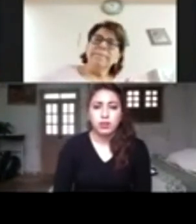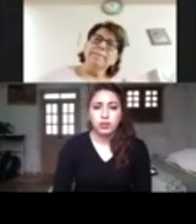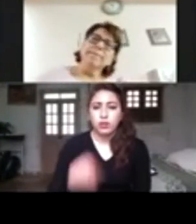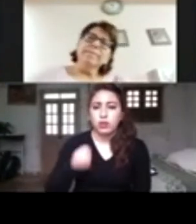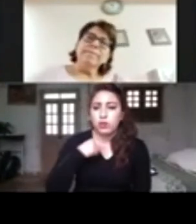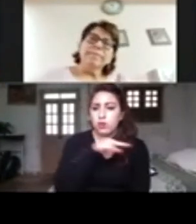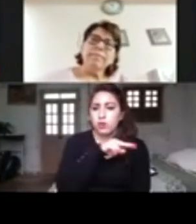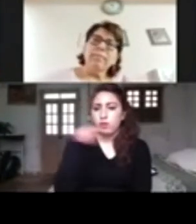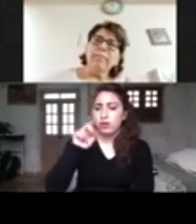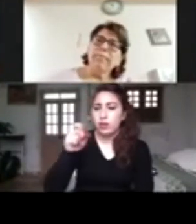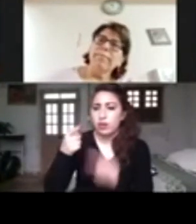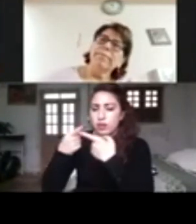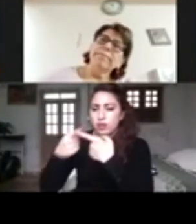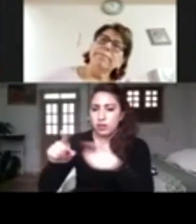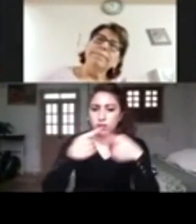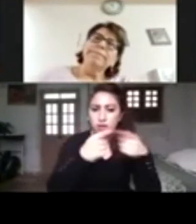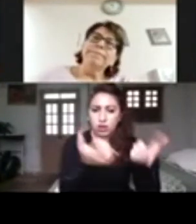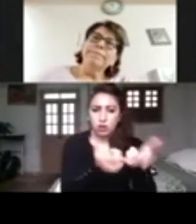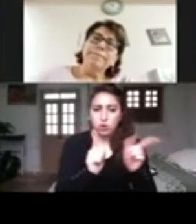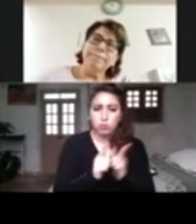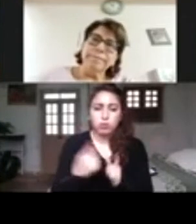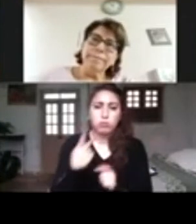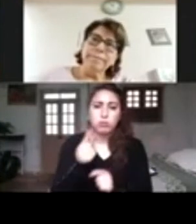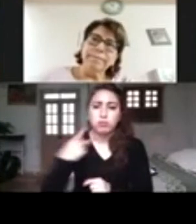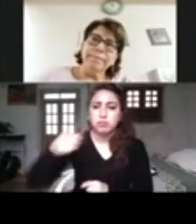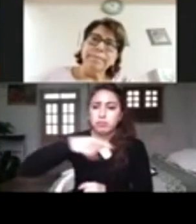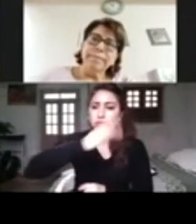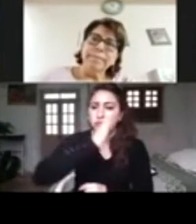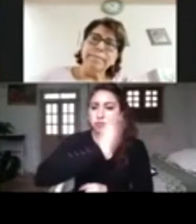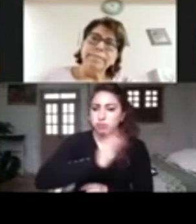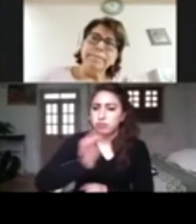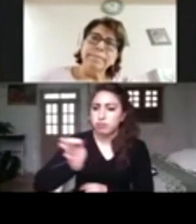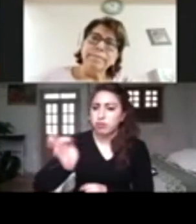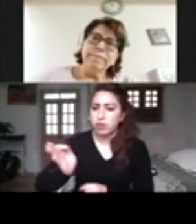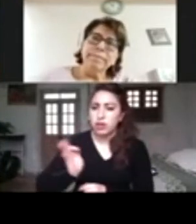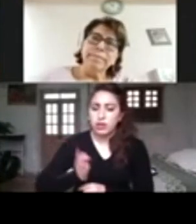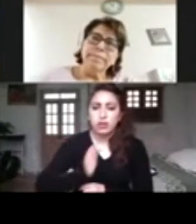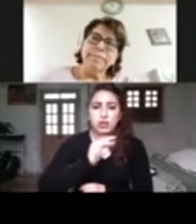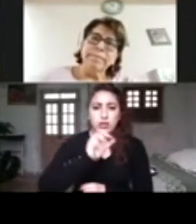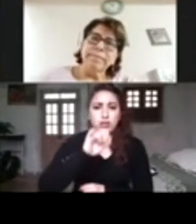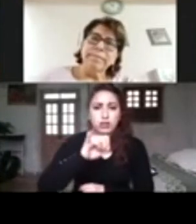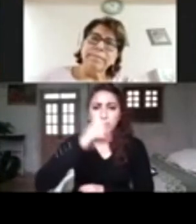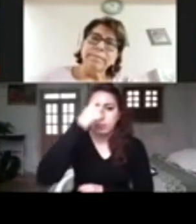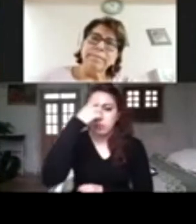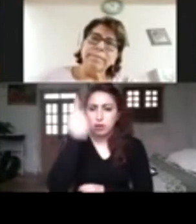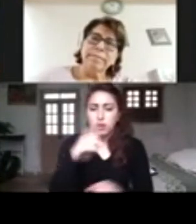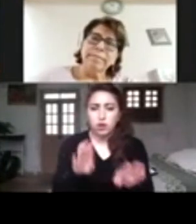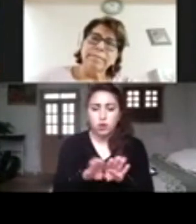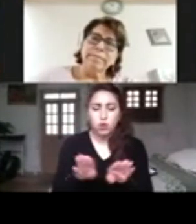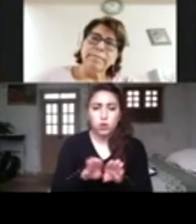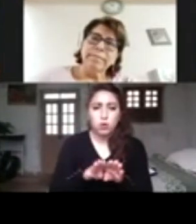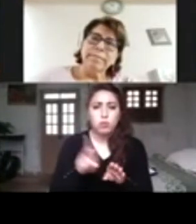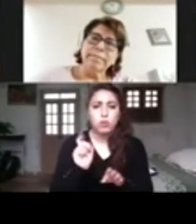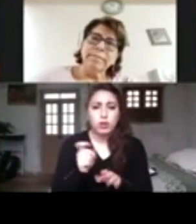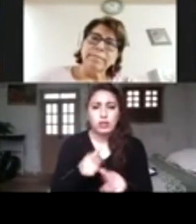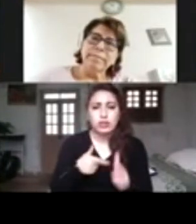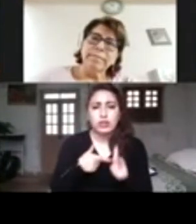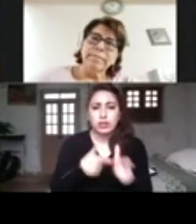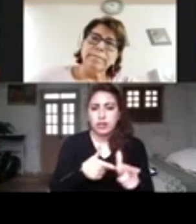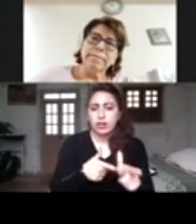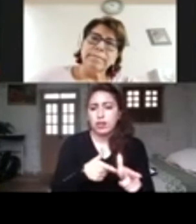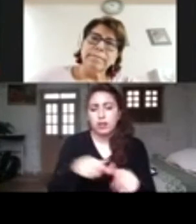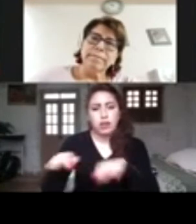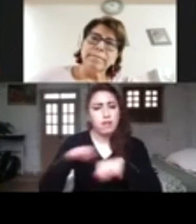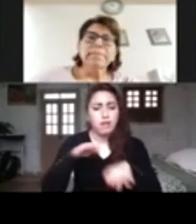para garantizar máxima publicidad en los procesos de adquisiciones del Congreso de la Ciudad. Entonces, sigamos con nuestra agenda